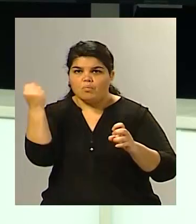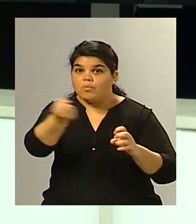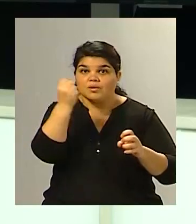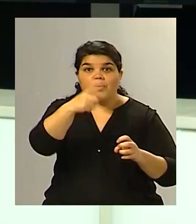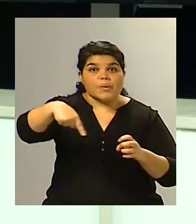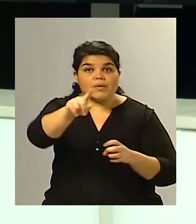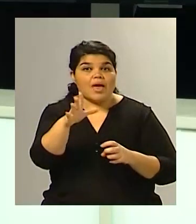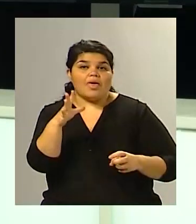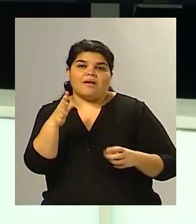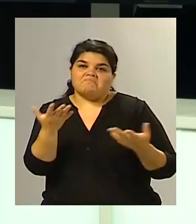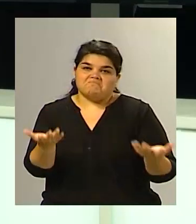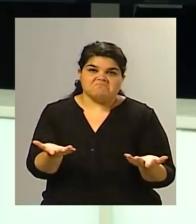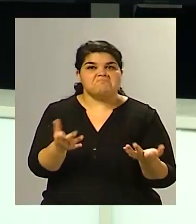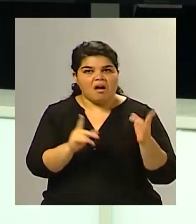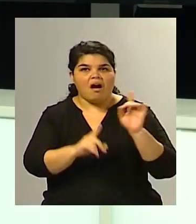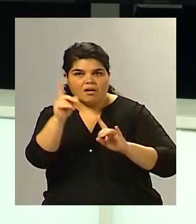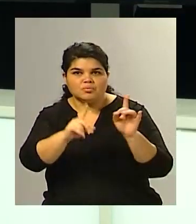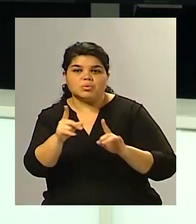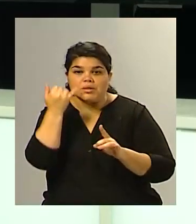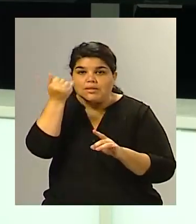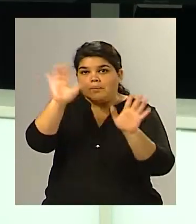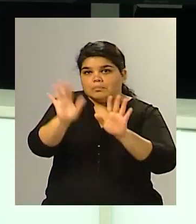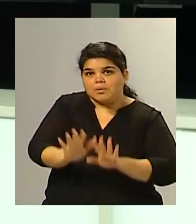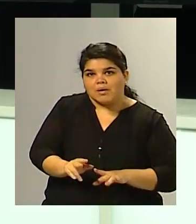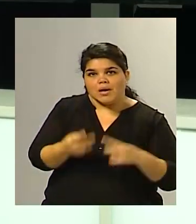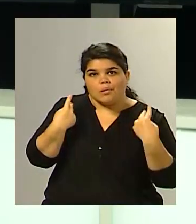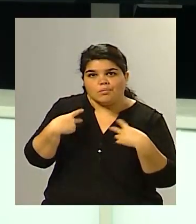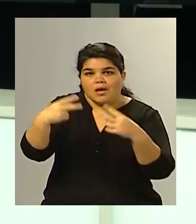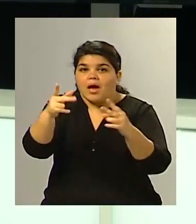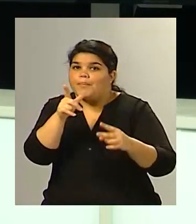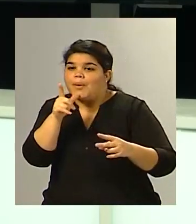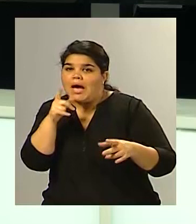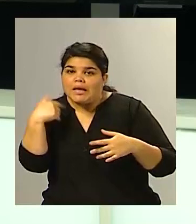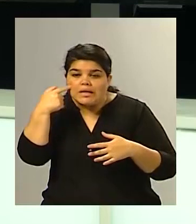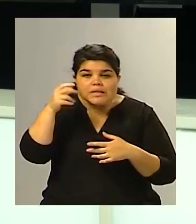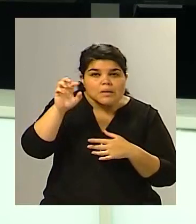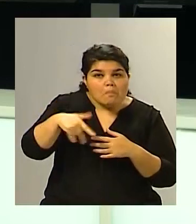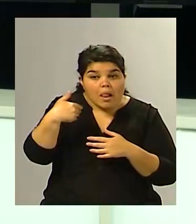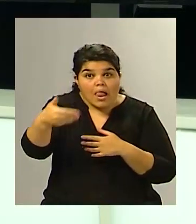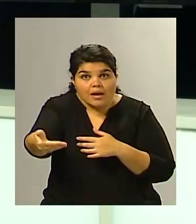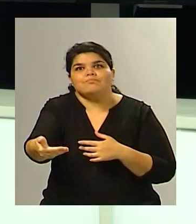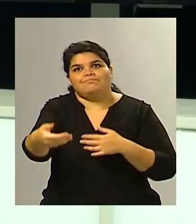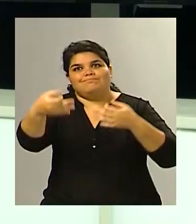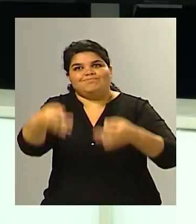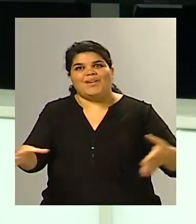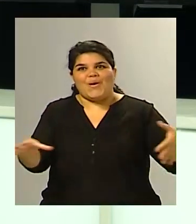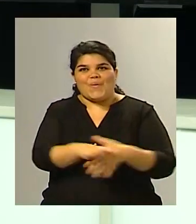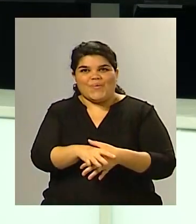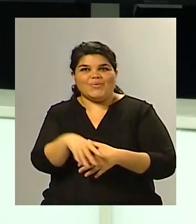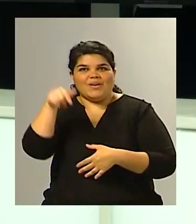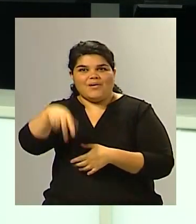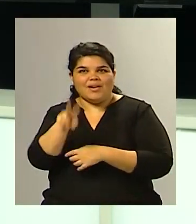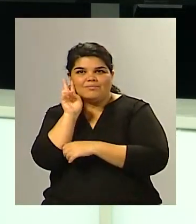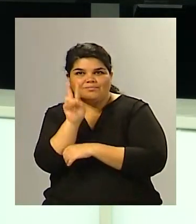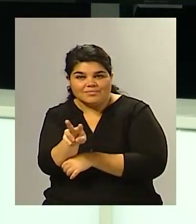integrante de la familia que está preparando su viaje de egresado, se está analizando la posibilidad de hacerlo, bueno, es el momento ideal de quedarse ahí del otro